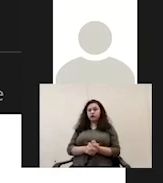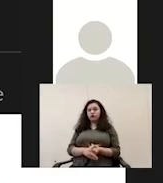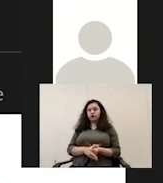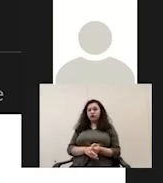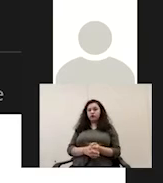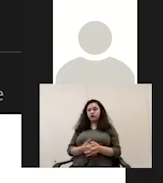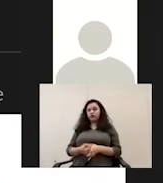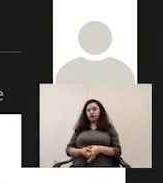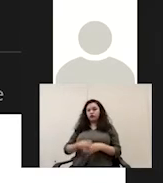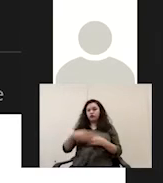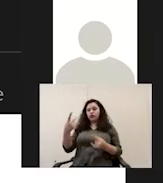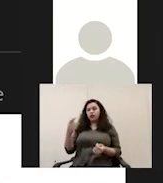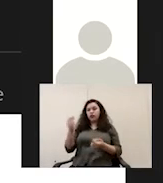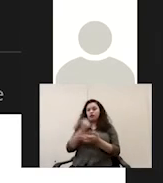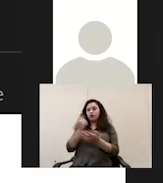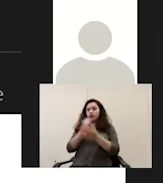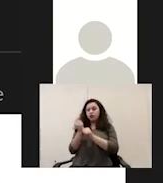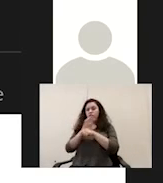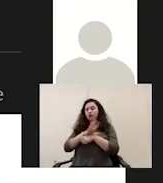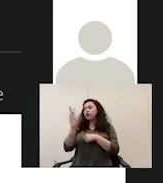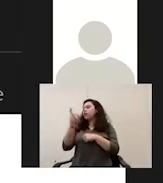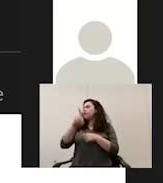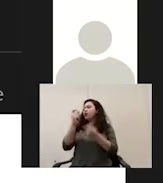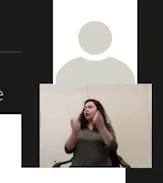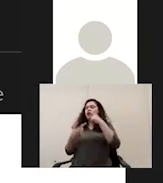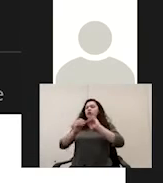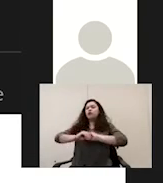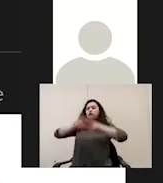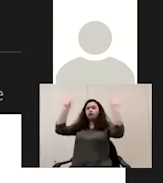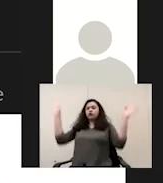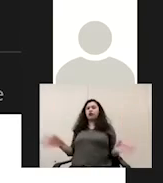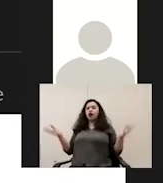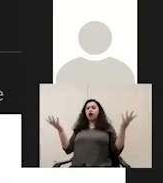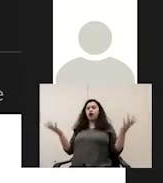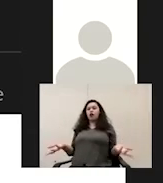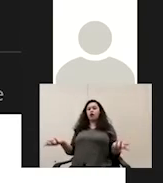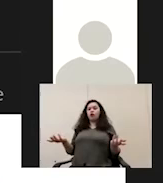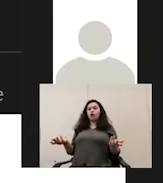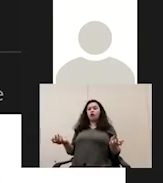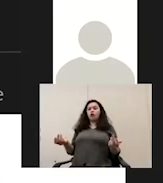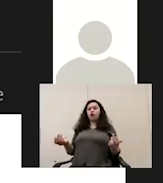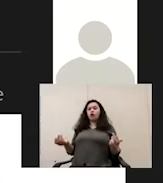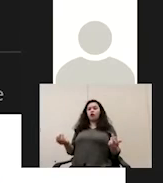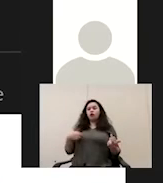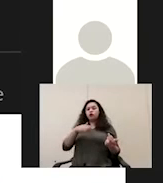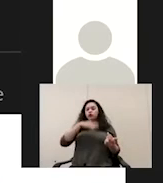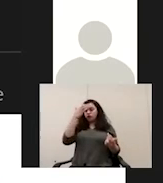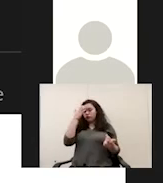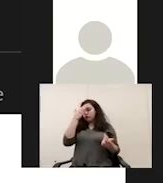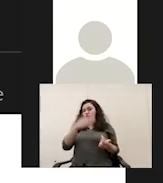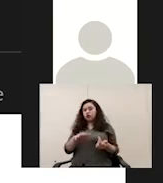no necesariamente de COVID, pero que tenga alguna sintomatología de algún resfriado o de que desconocemos la etiología